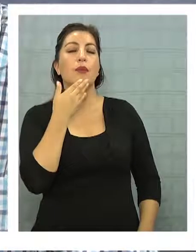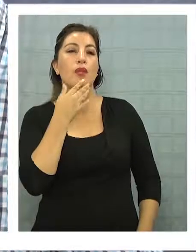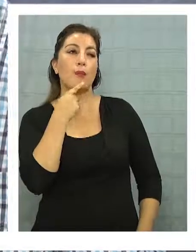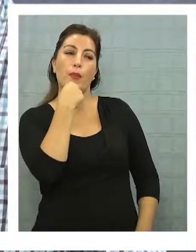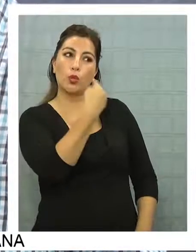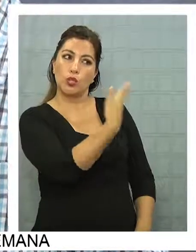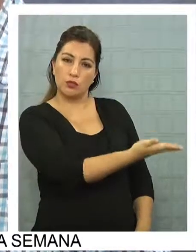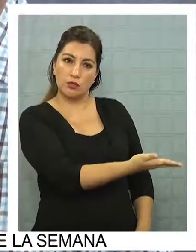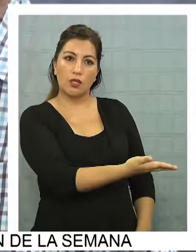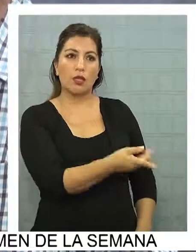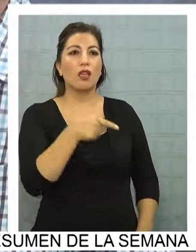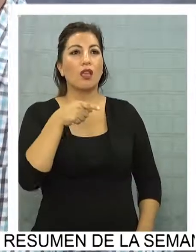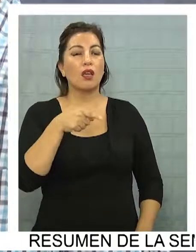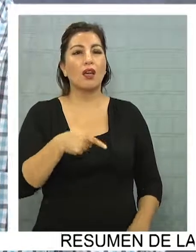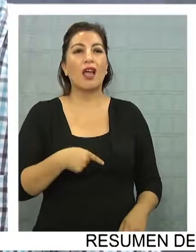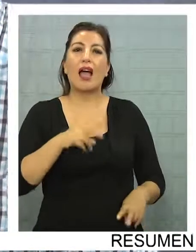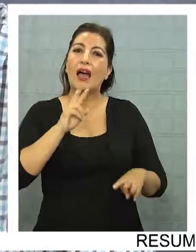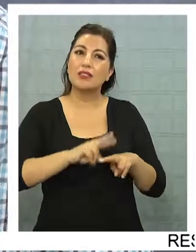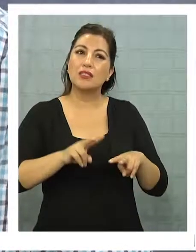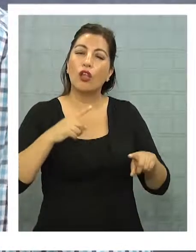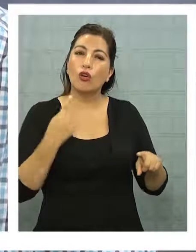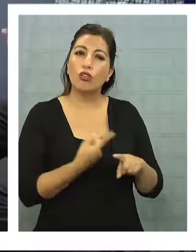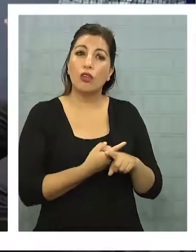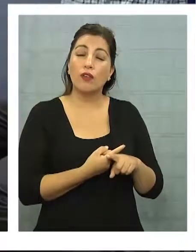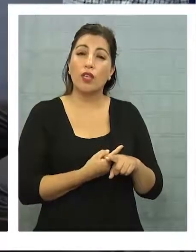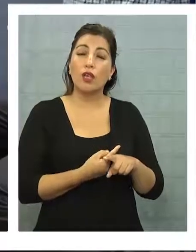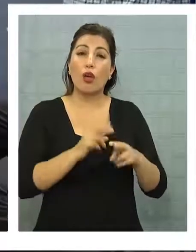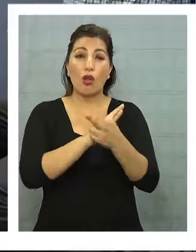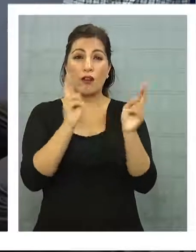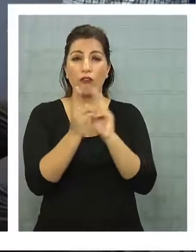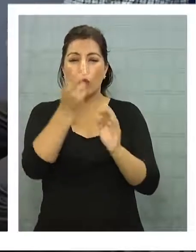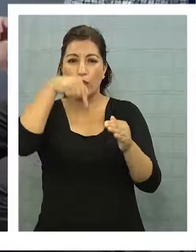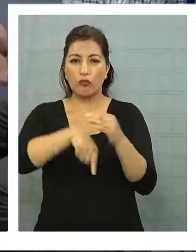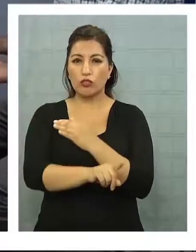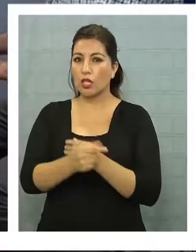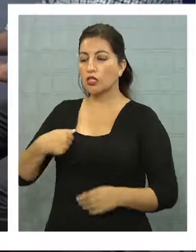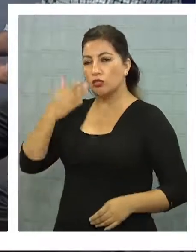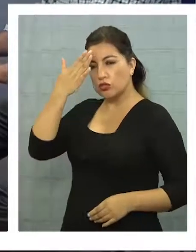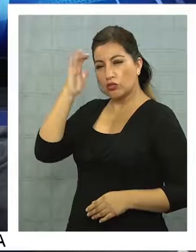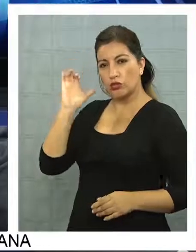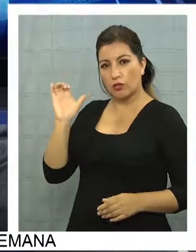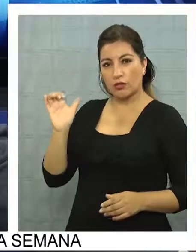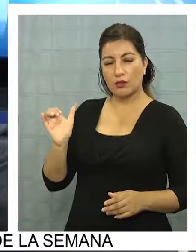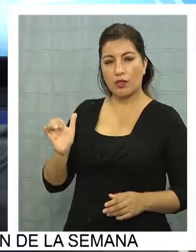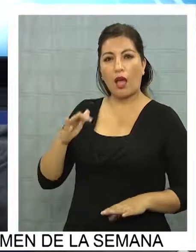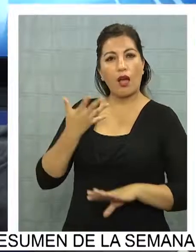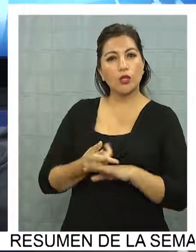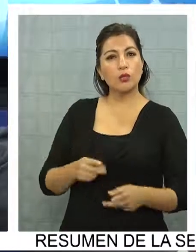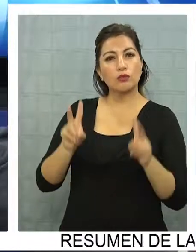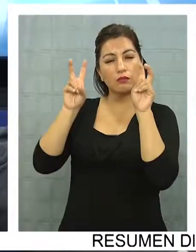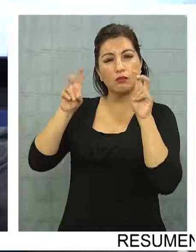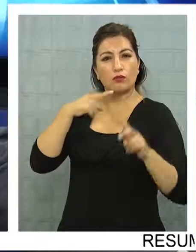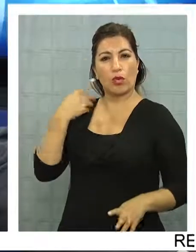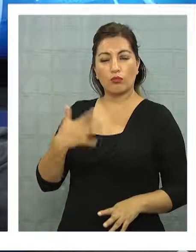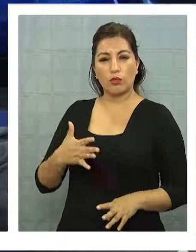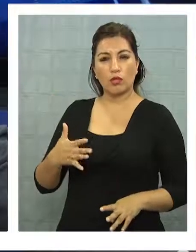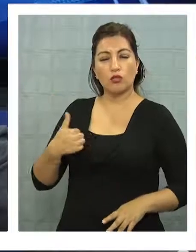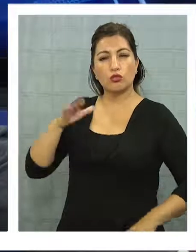parlamentarios, digo, condiciones de plazo. Pero lo que no me gusta son estos juegos. Eso le da poca transparencia a la política.